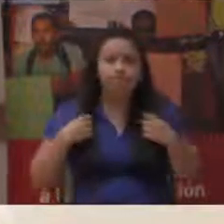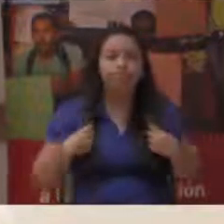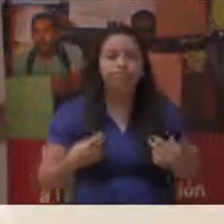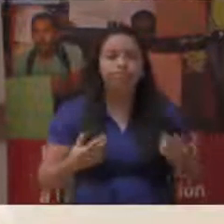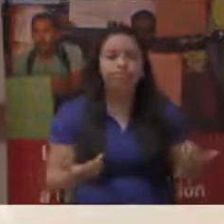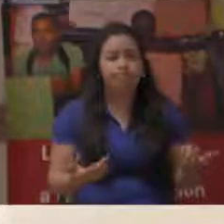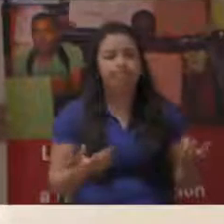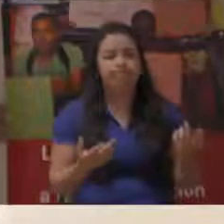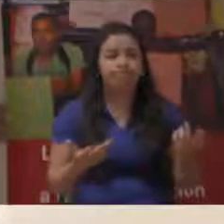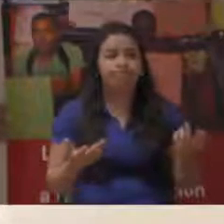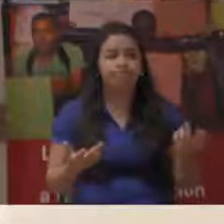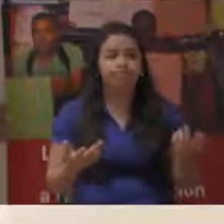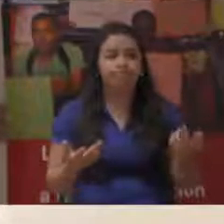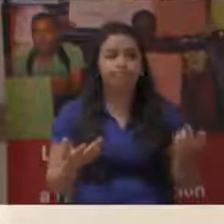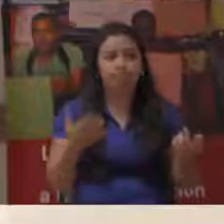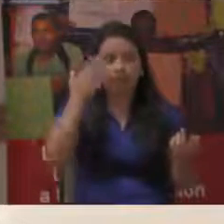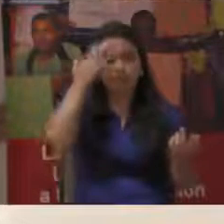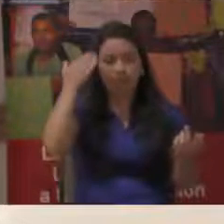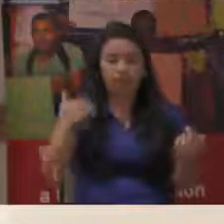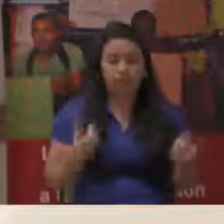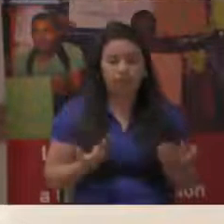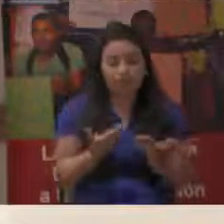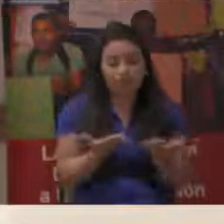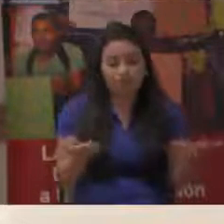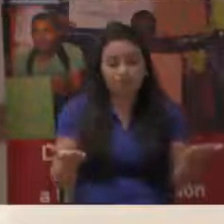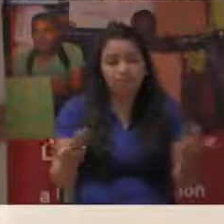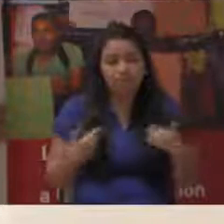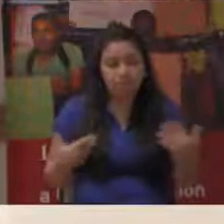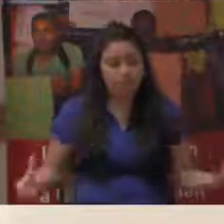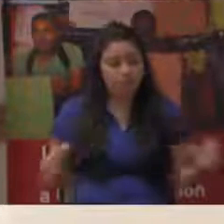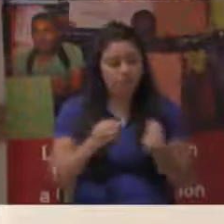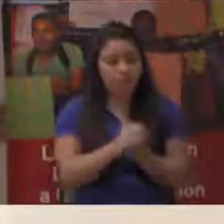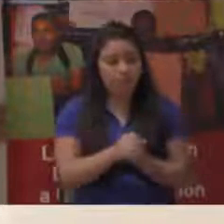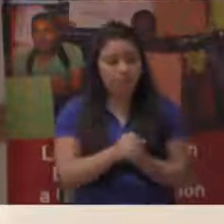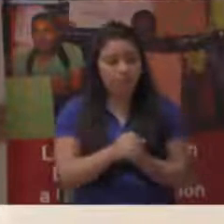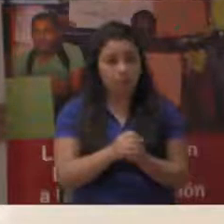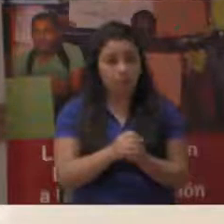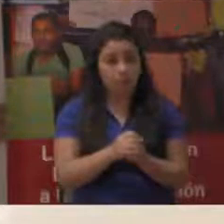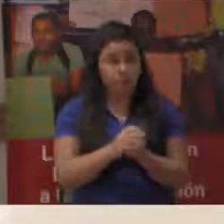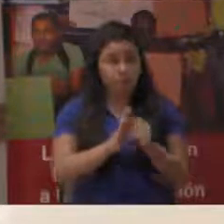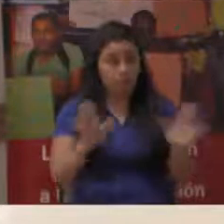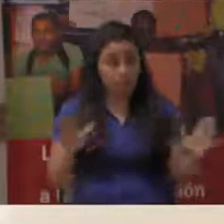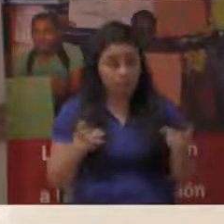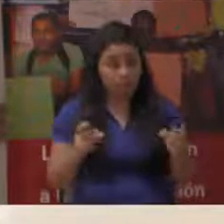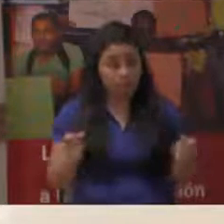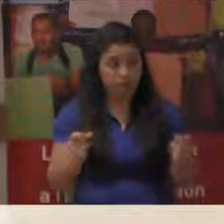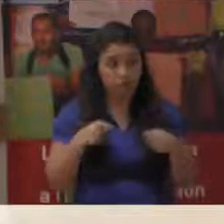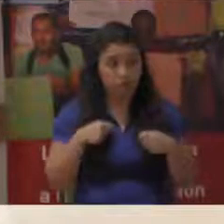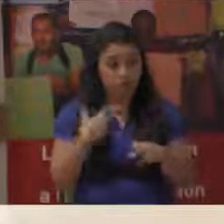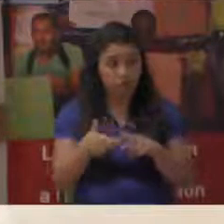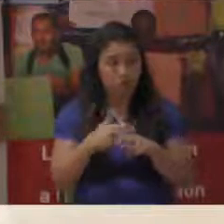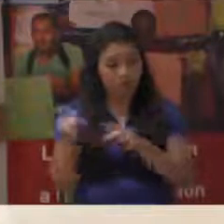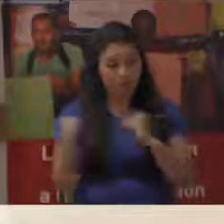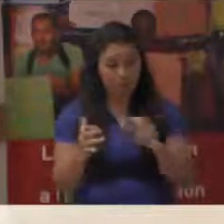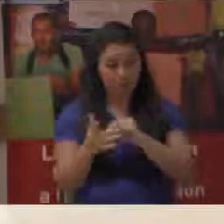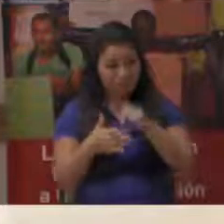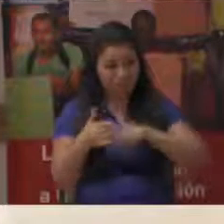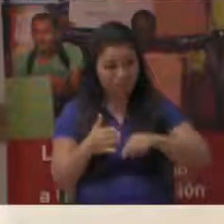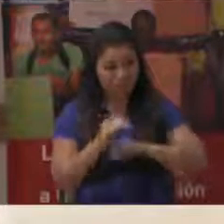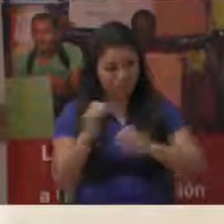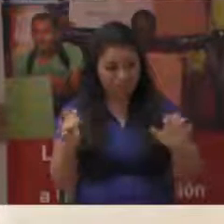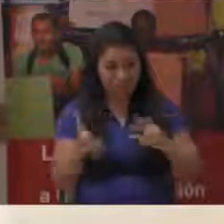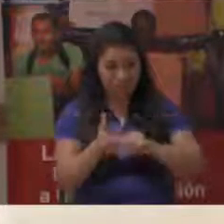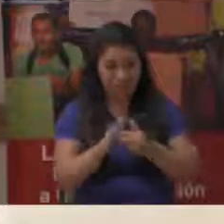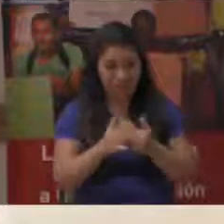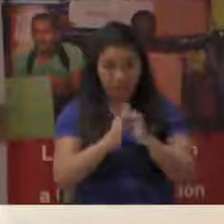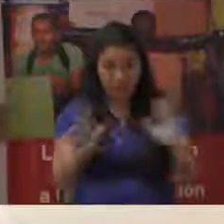Uno, poner sobre la mesa que todo el tema de reincorporación no se ha empezado a discutir en el punto del fin del conflicto. Y ustedes saben